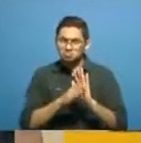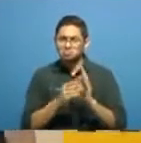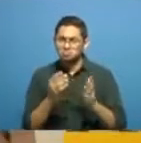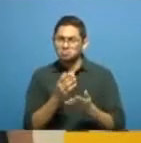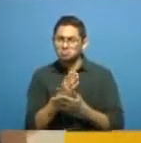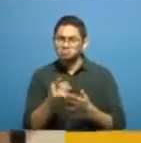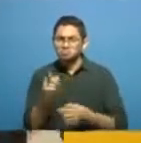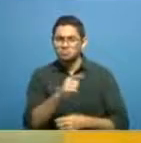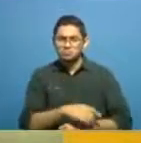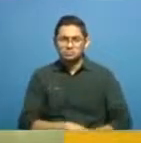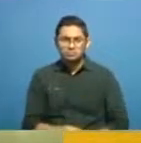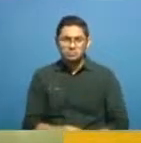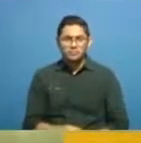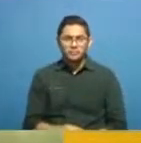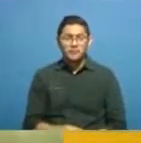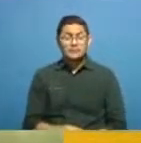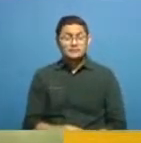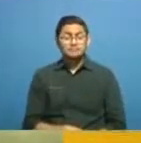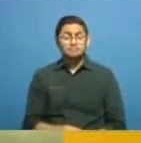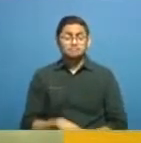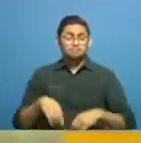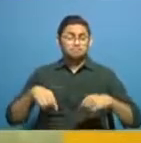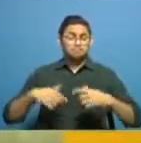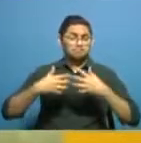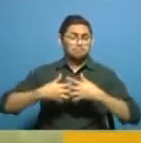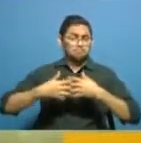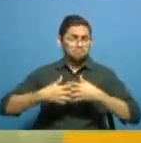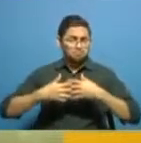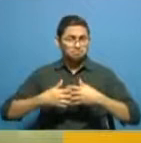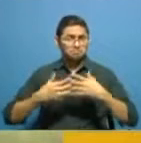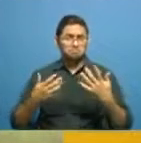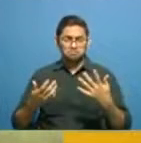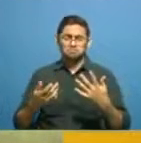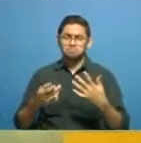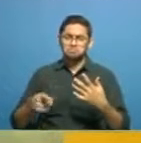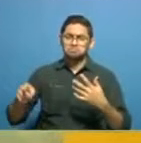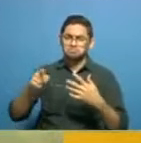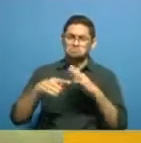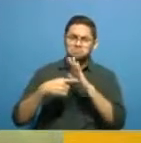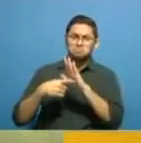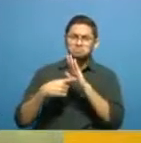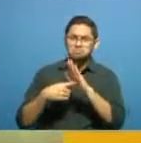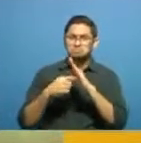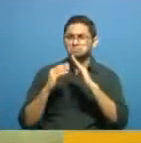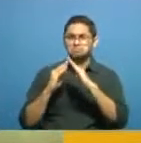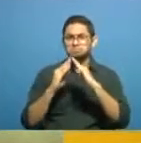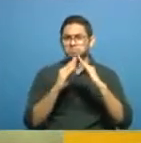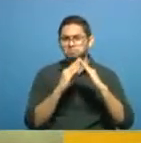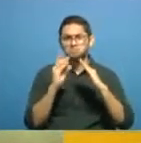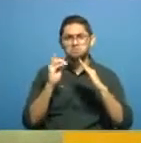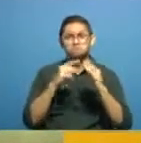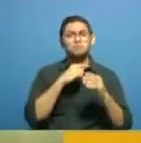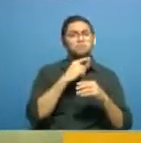con abonos iniciales y sin abonos iniciales. Que por supuesto, nuestra empresa ATCO Habitat ofrece proyectos residenciales para el